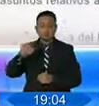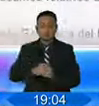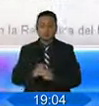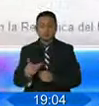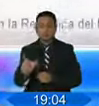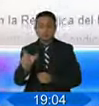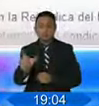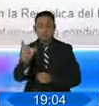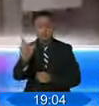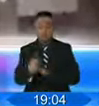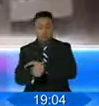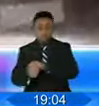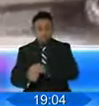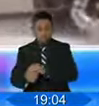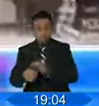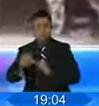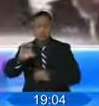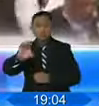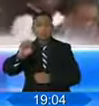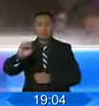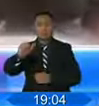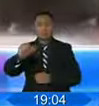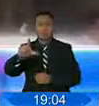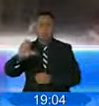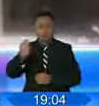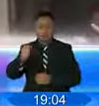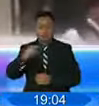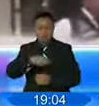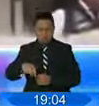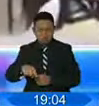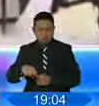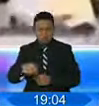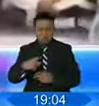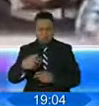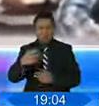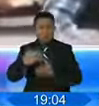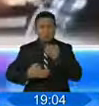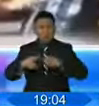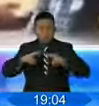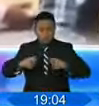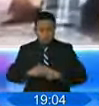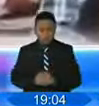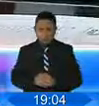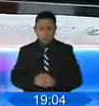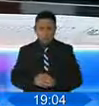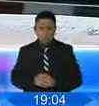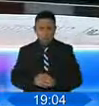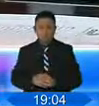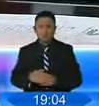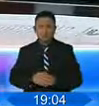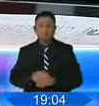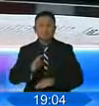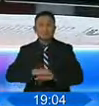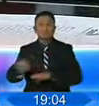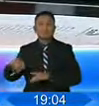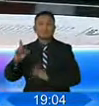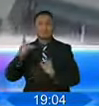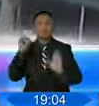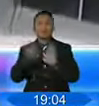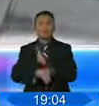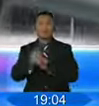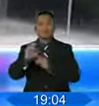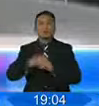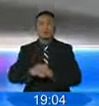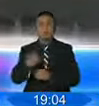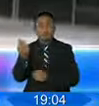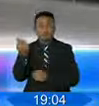de refugiado a Carlos Pareja Cordero, quien permanece en Perú investigado por la justicia ecuatoriana, acusado de supuesto lavado de activos en el caso de corrupción